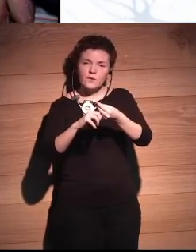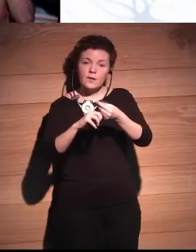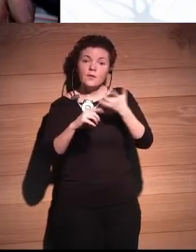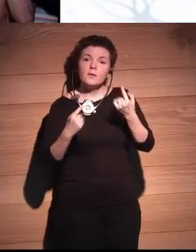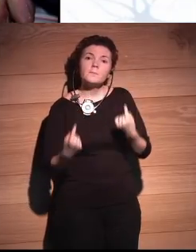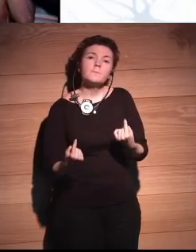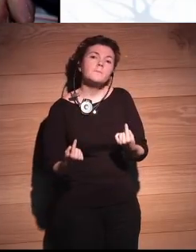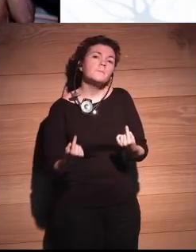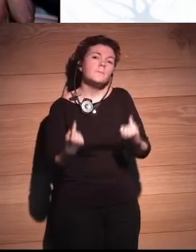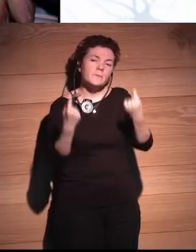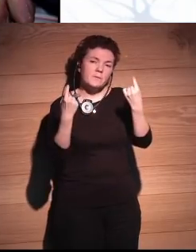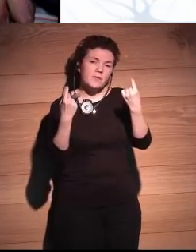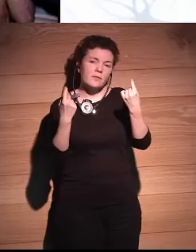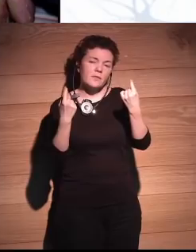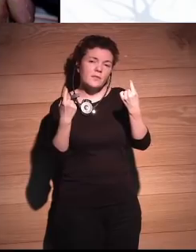por primera vez